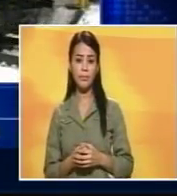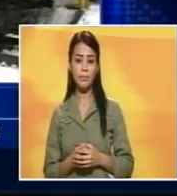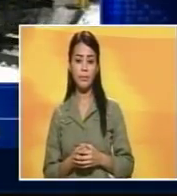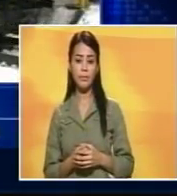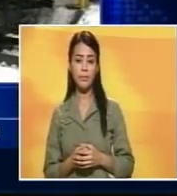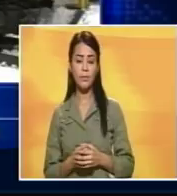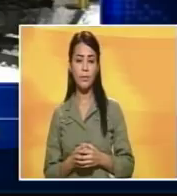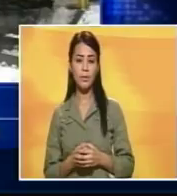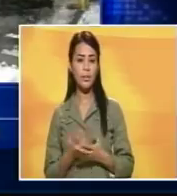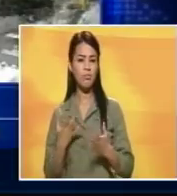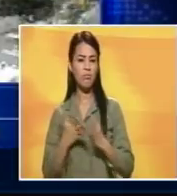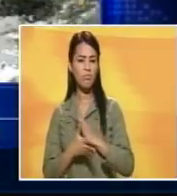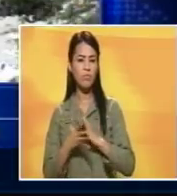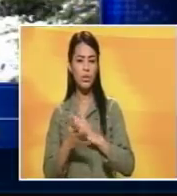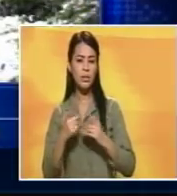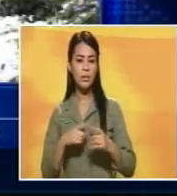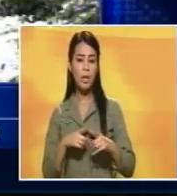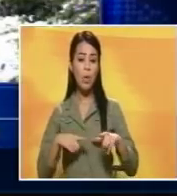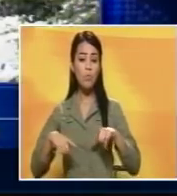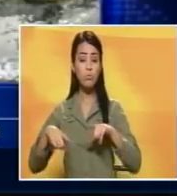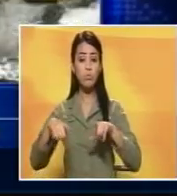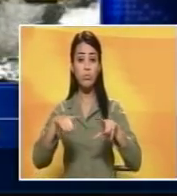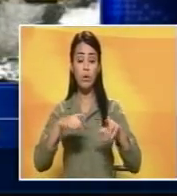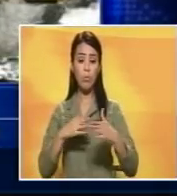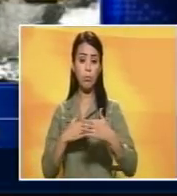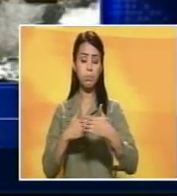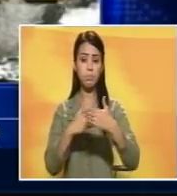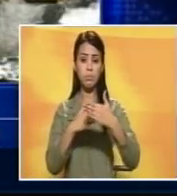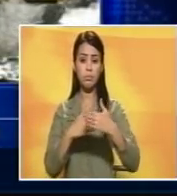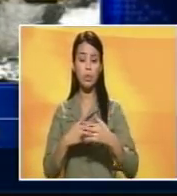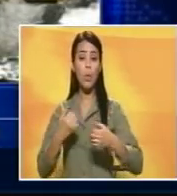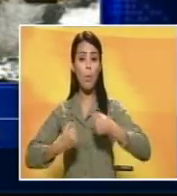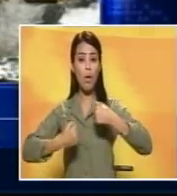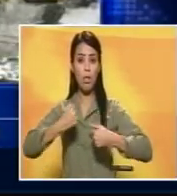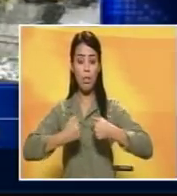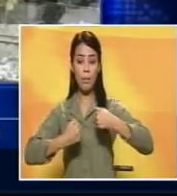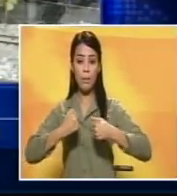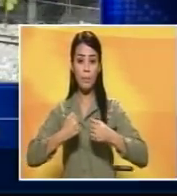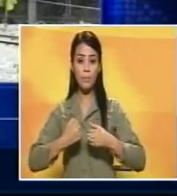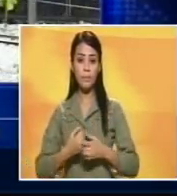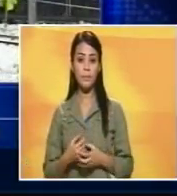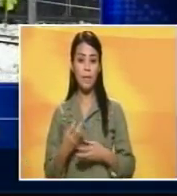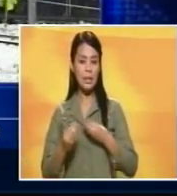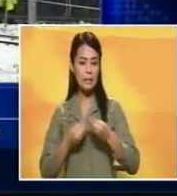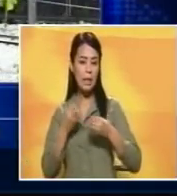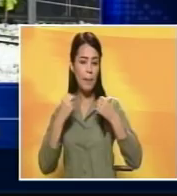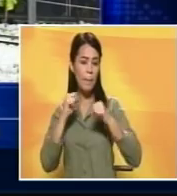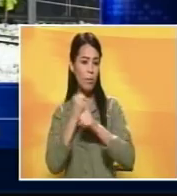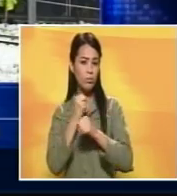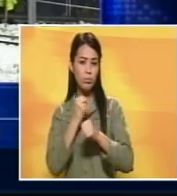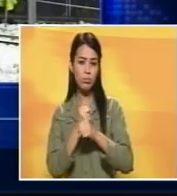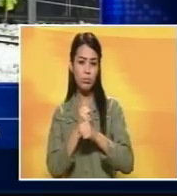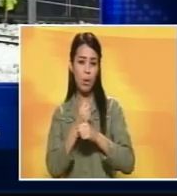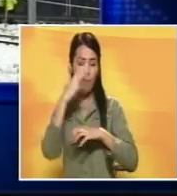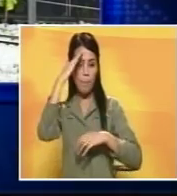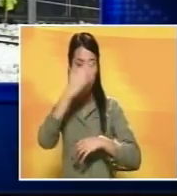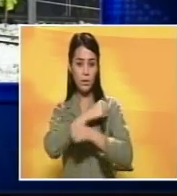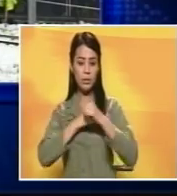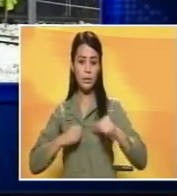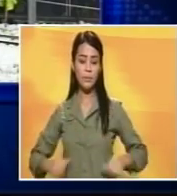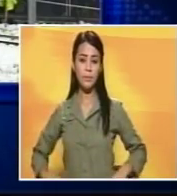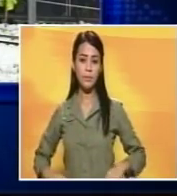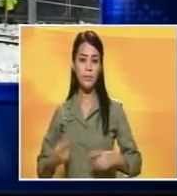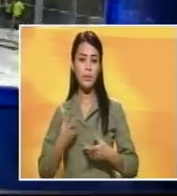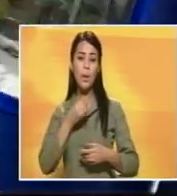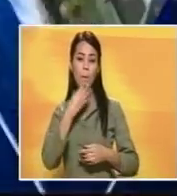El accidente se registró en un paso sin barreras cuando el vehículo de las Fuerzas Armadas realizaba maniobras militares. Los lesionados se encuentran